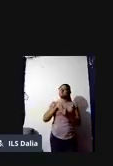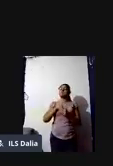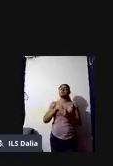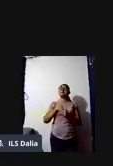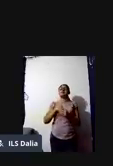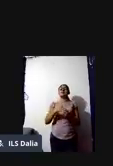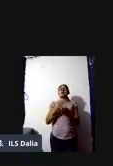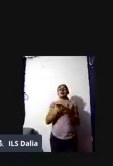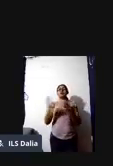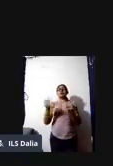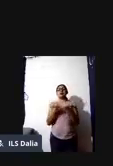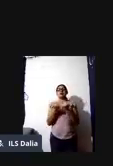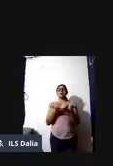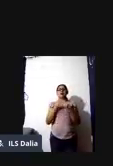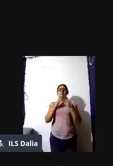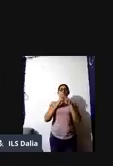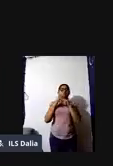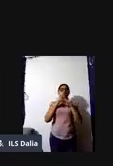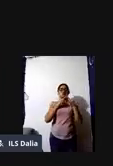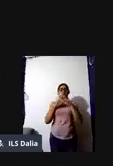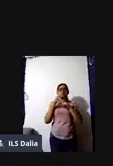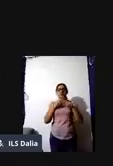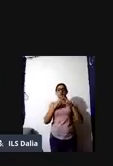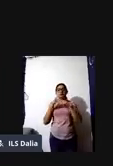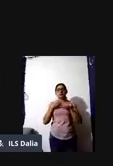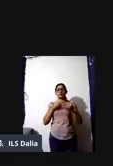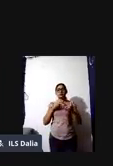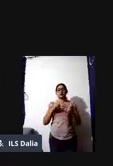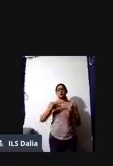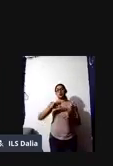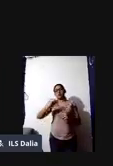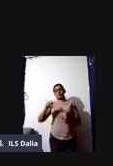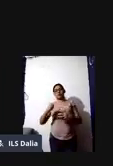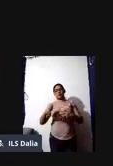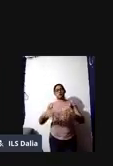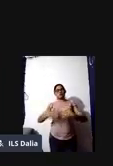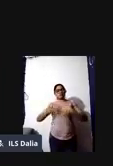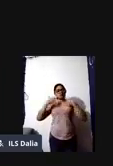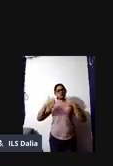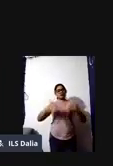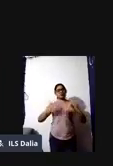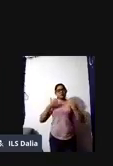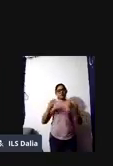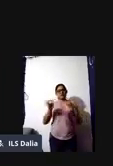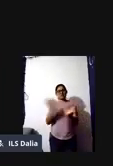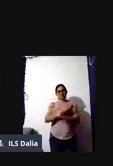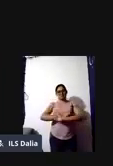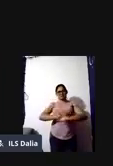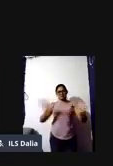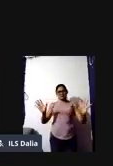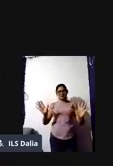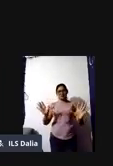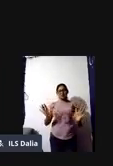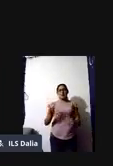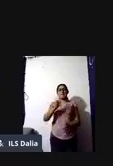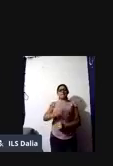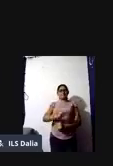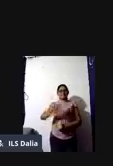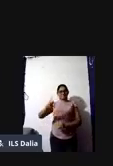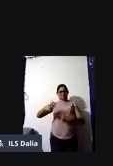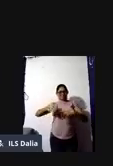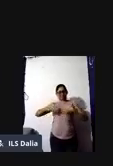Angustia, la misma, ¿no? Rabia, ¿no? Que se parece mucho a la ira, pero la